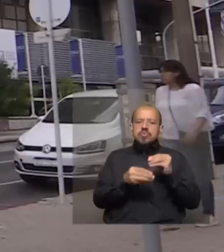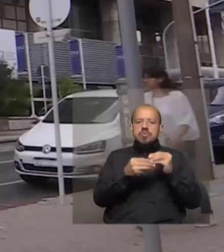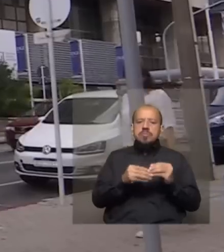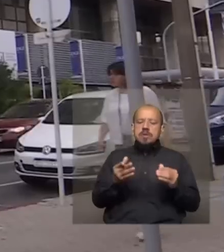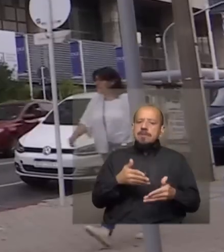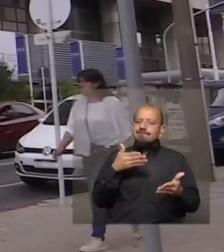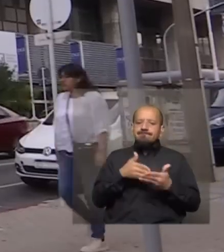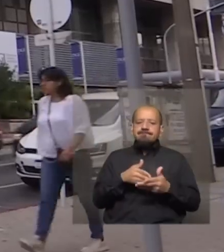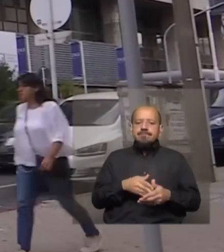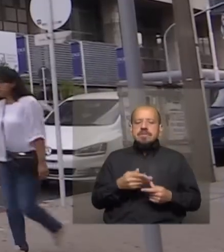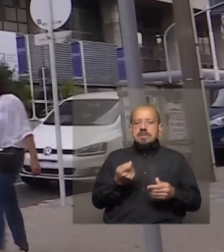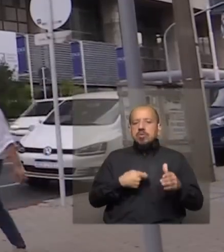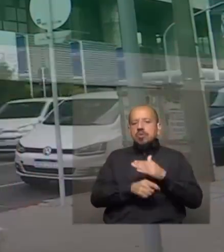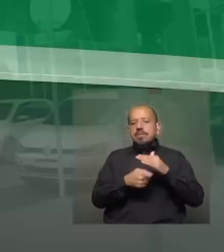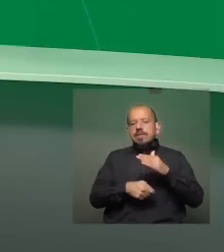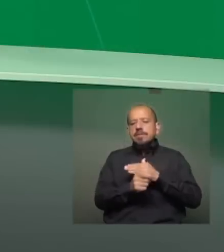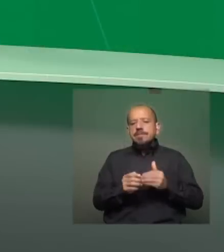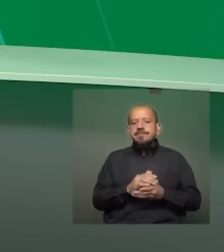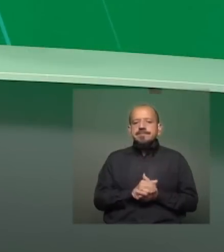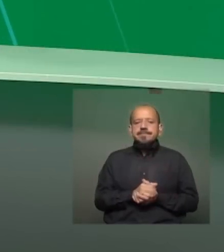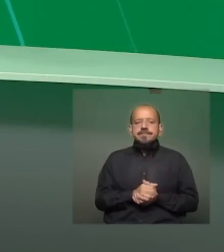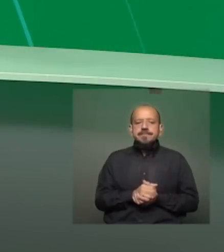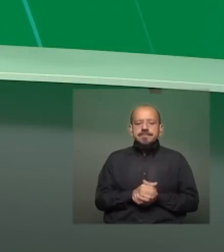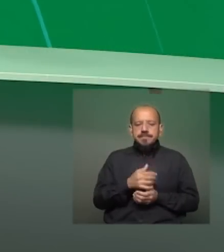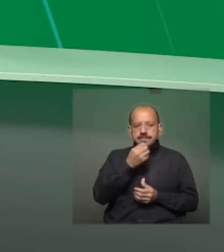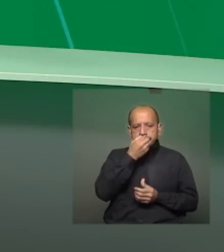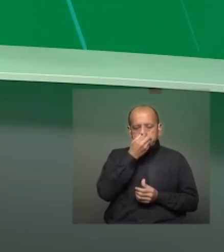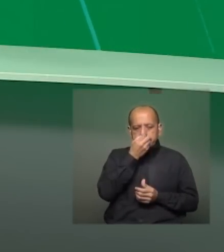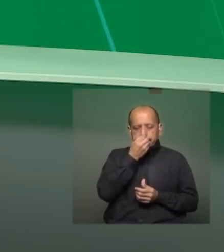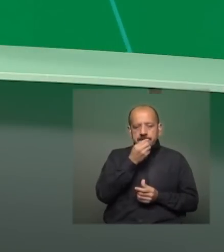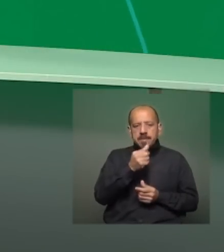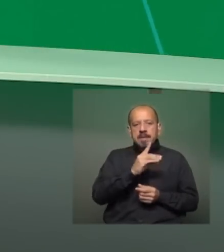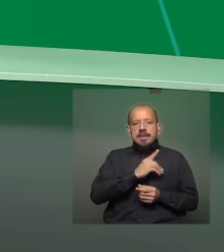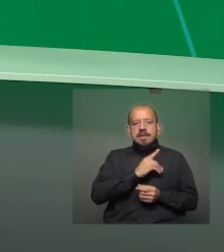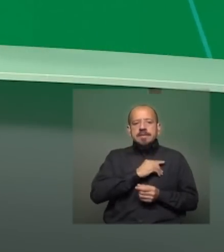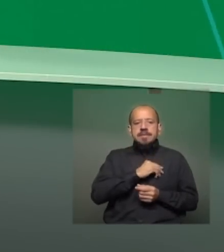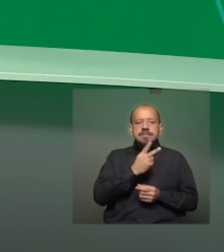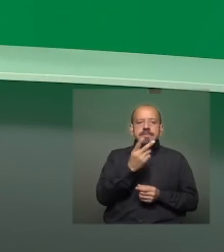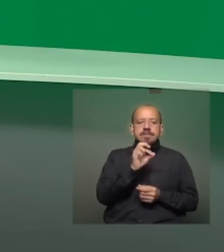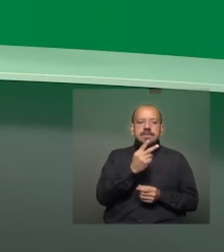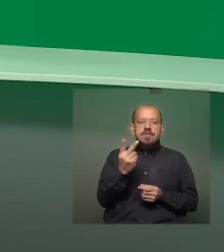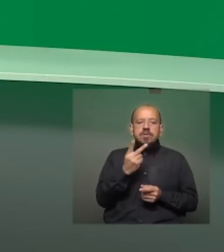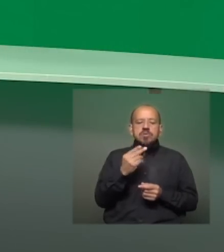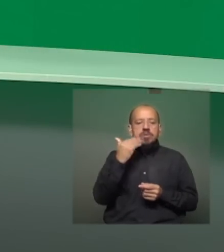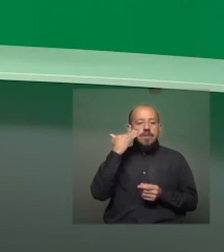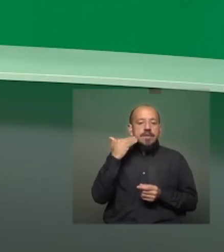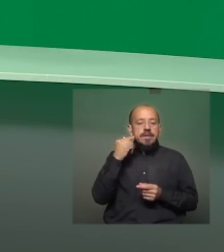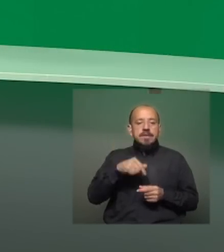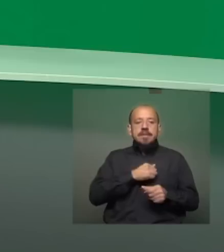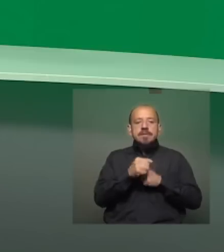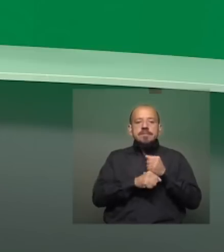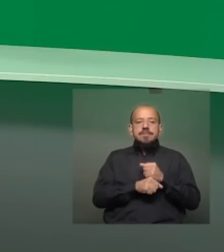frenar el contrabando otro asunto entre diciembre de 2022 y abril de este año